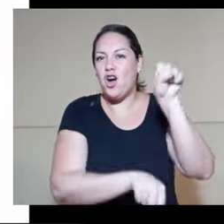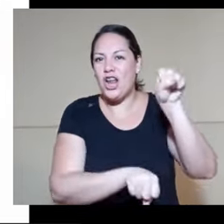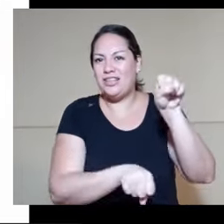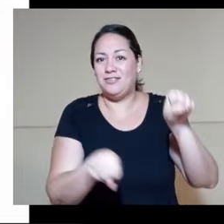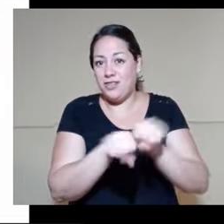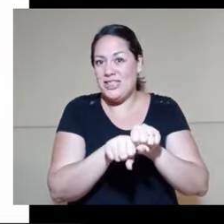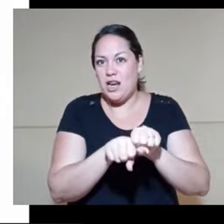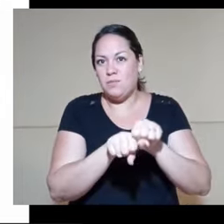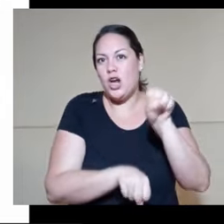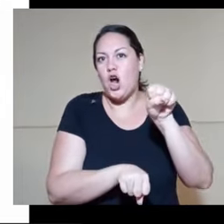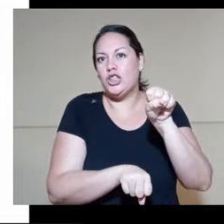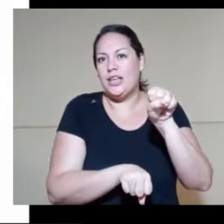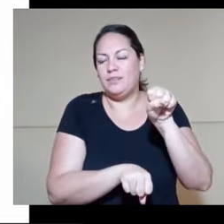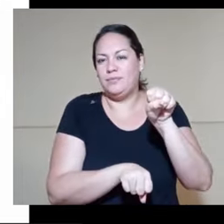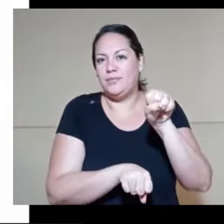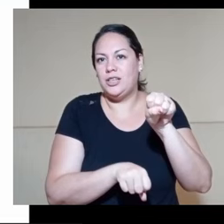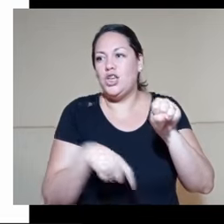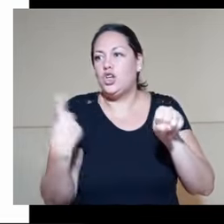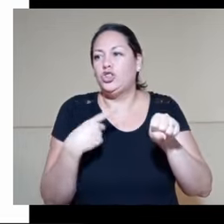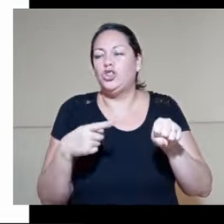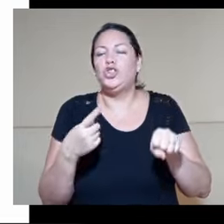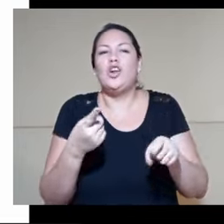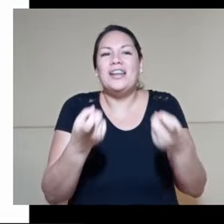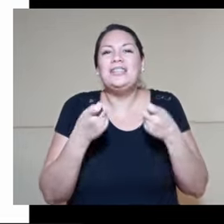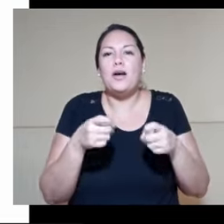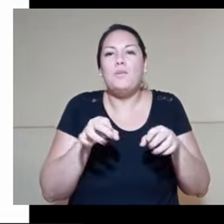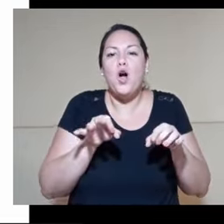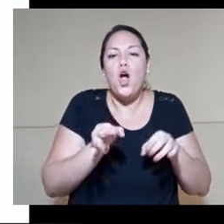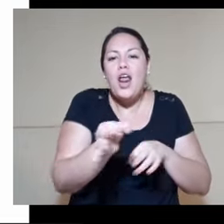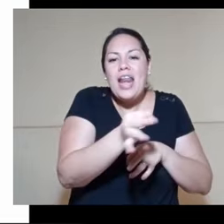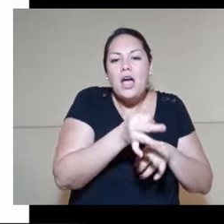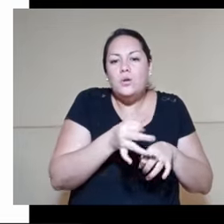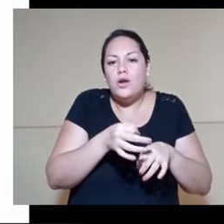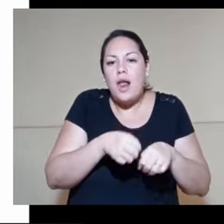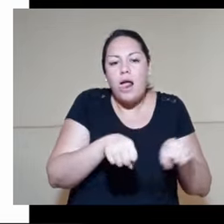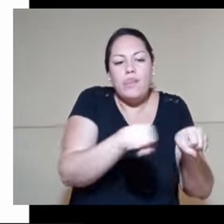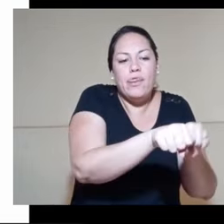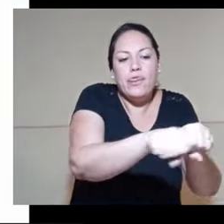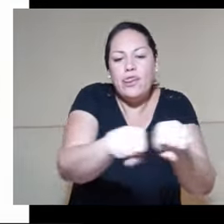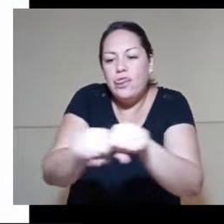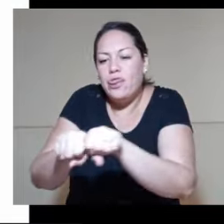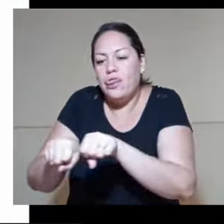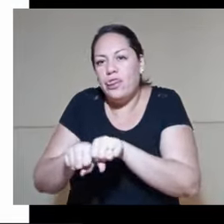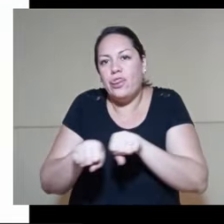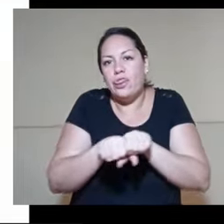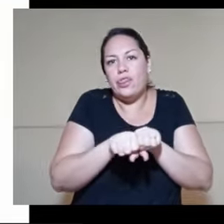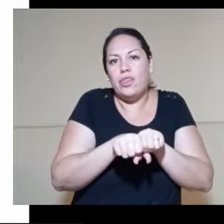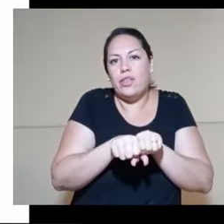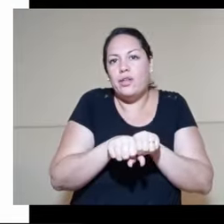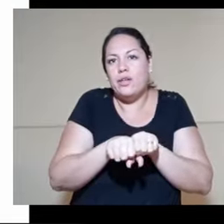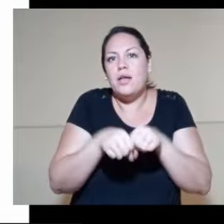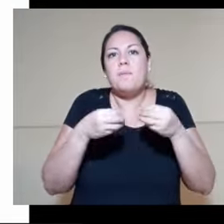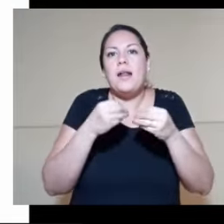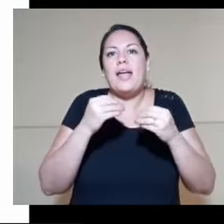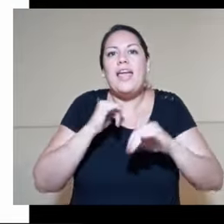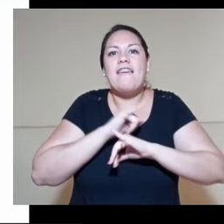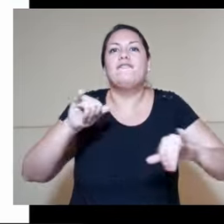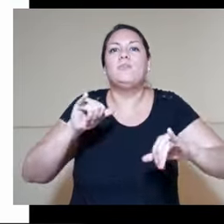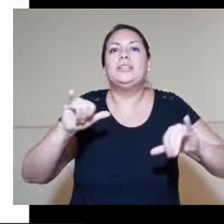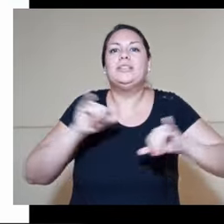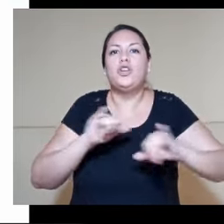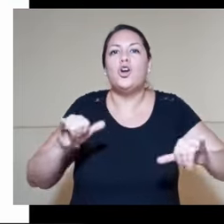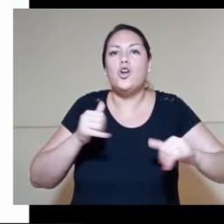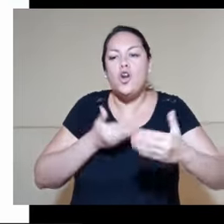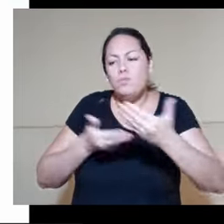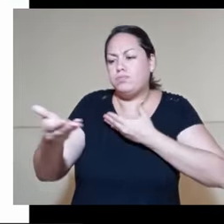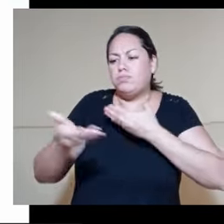sinapsis. Nosotros podemos tener un montón de neuronas, pero lo que nosotros necesitamos son neuronas conectadas, unas con otras, ¿no es